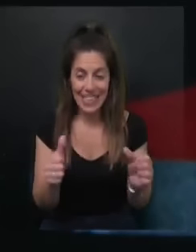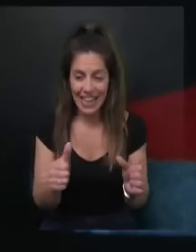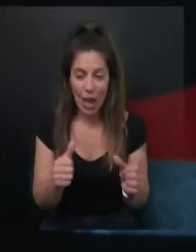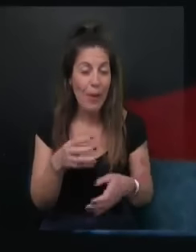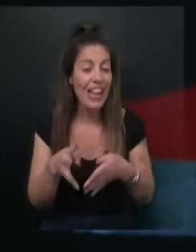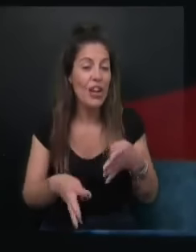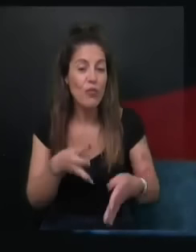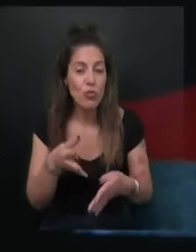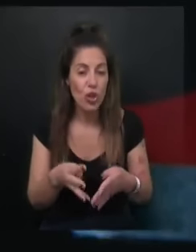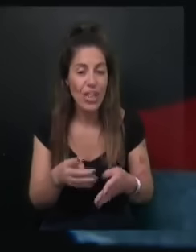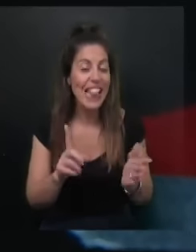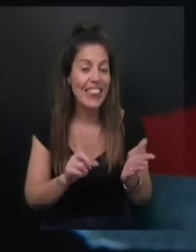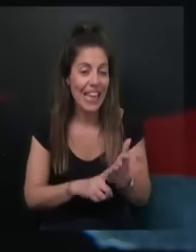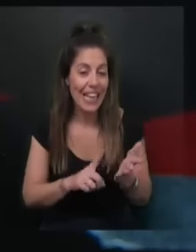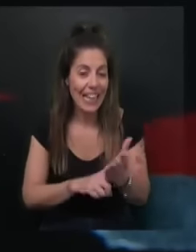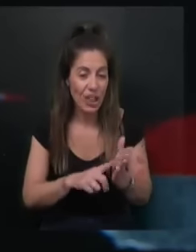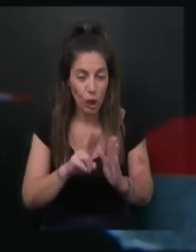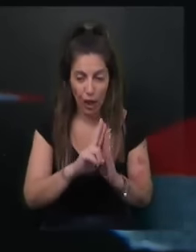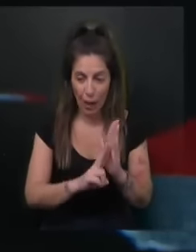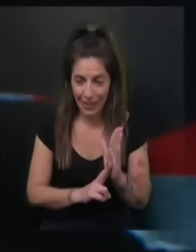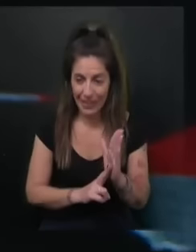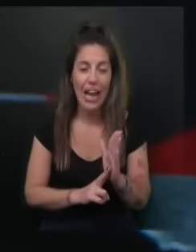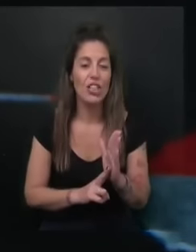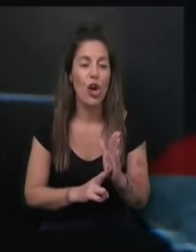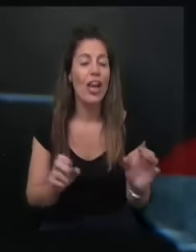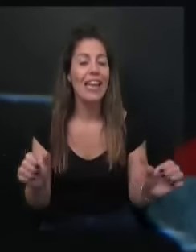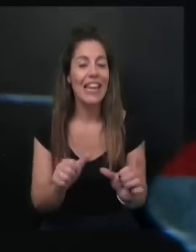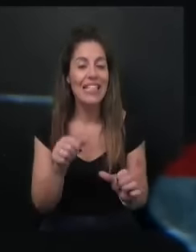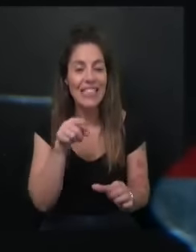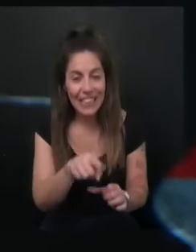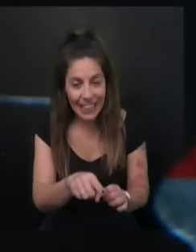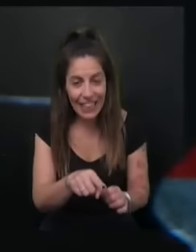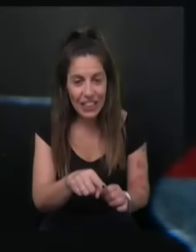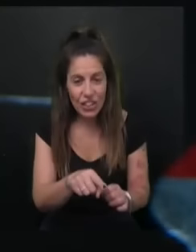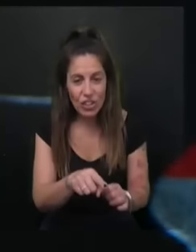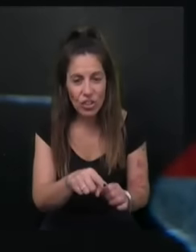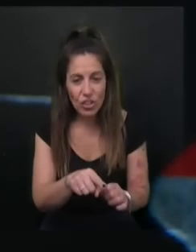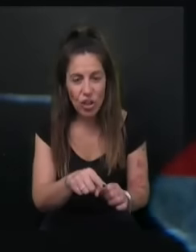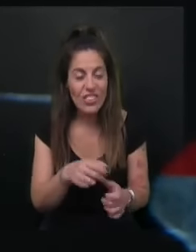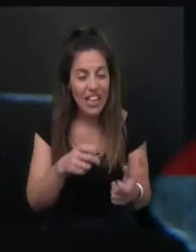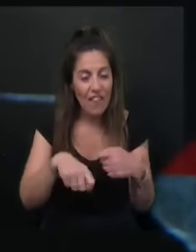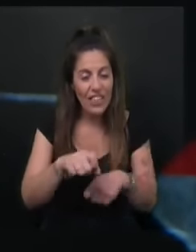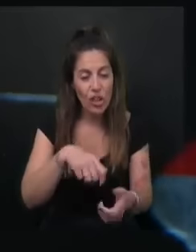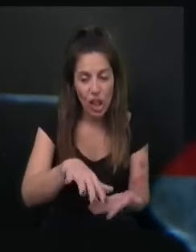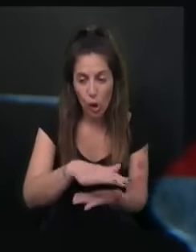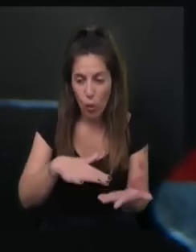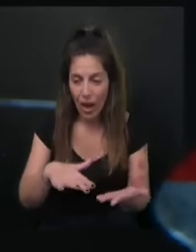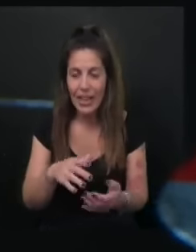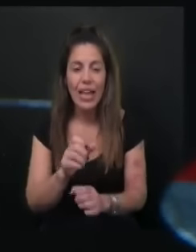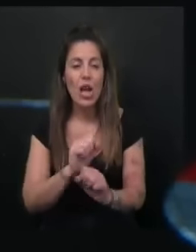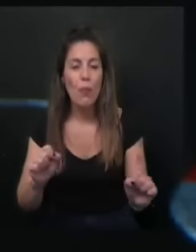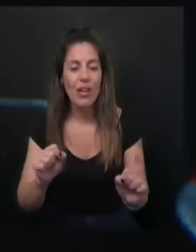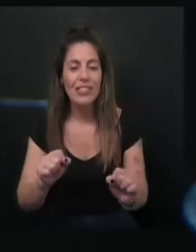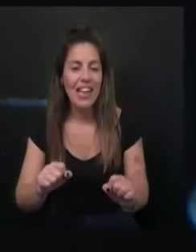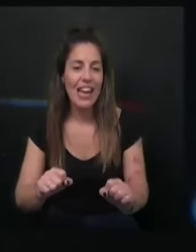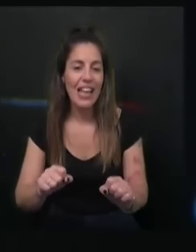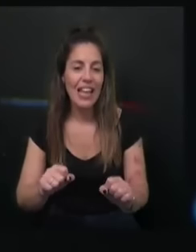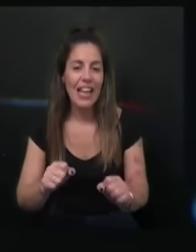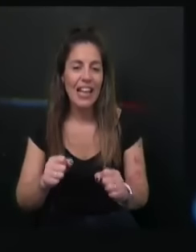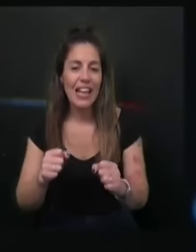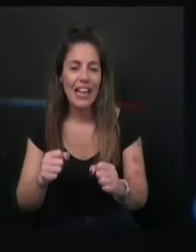Cuál es el decreto reglamentario que hace que esto se ha vendido en tal lugar y puede ser licenciado por